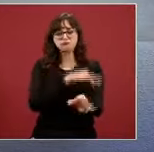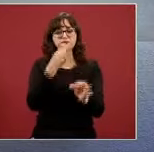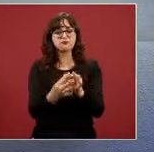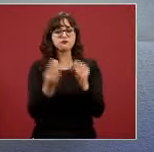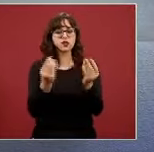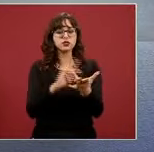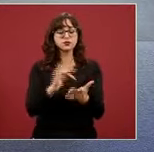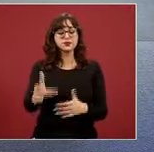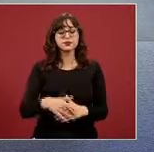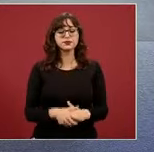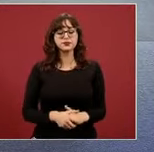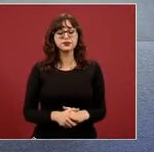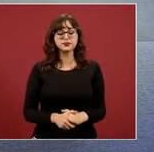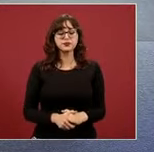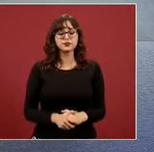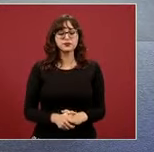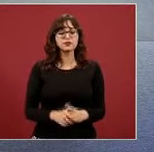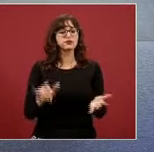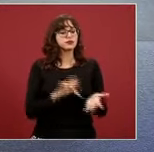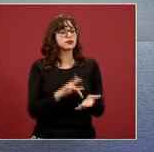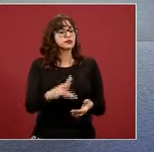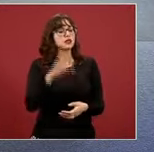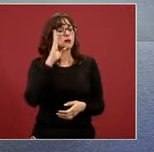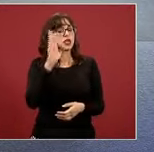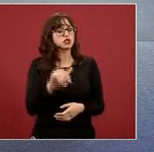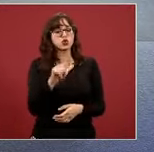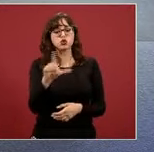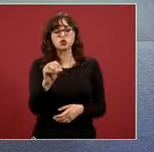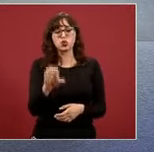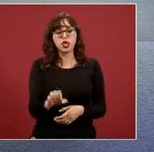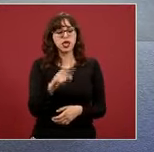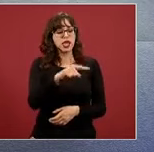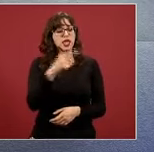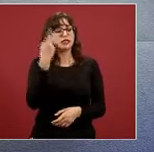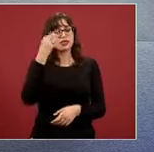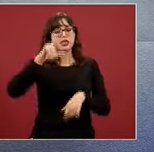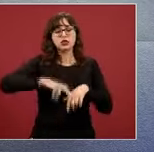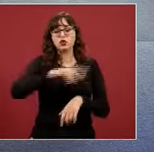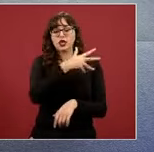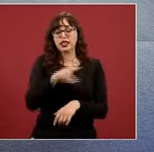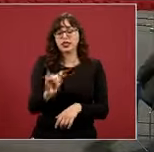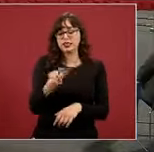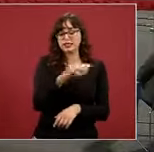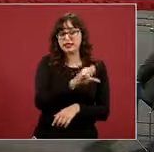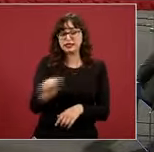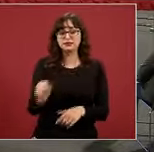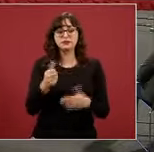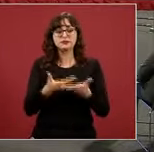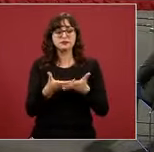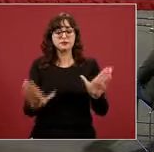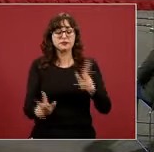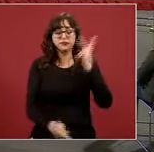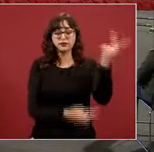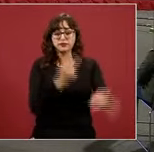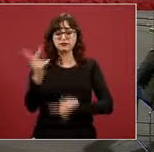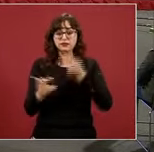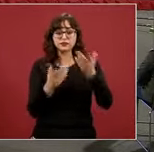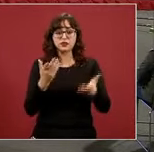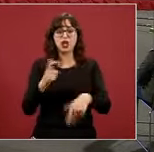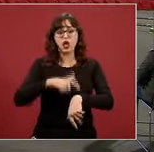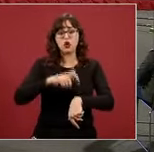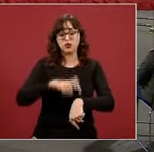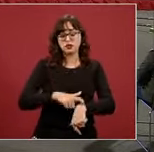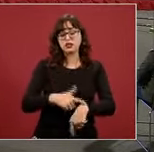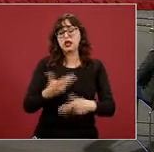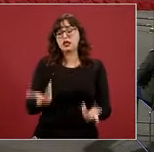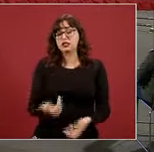gracias. Muchas gracias, maestro Zoe Robledo, director general del IMSS. Vamos a abrir a preguntas y respuestas, son